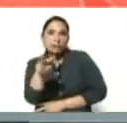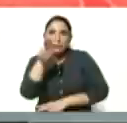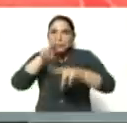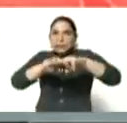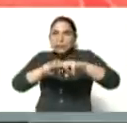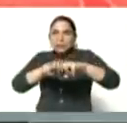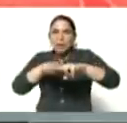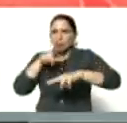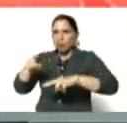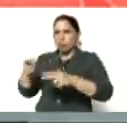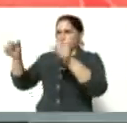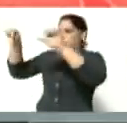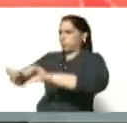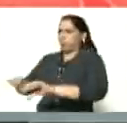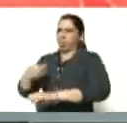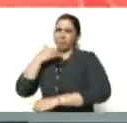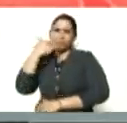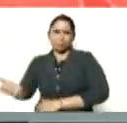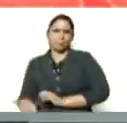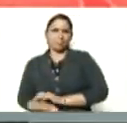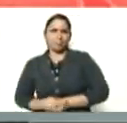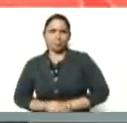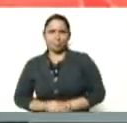intervenciones. Eres un desastre, Capriles.